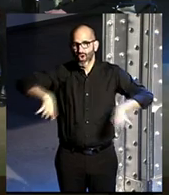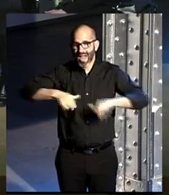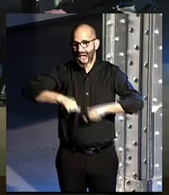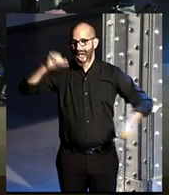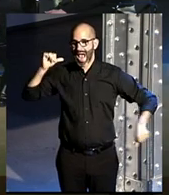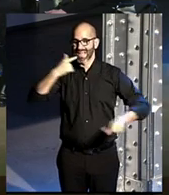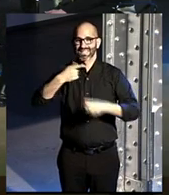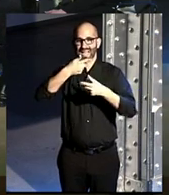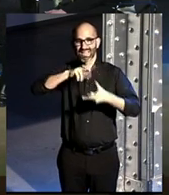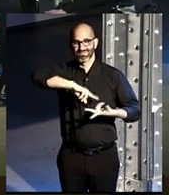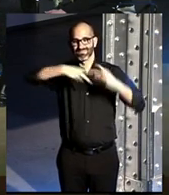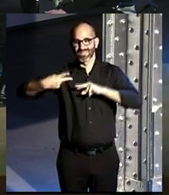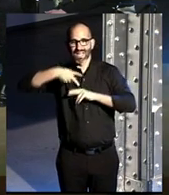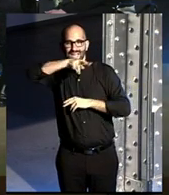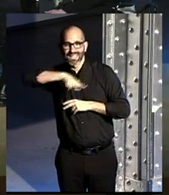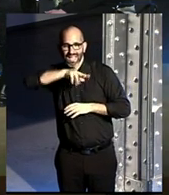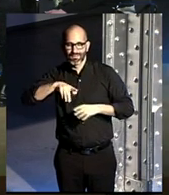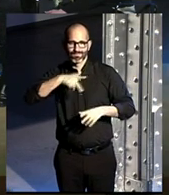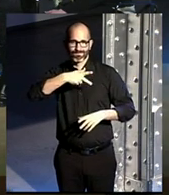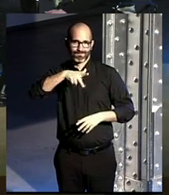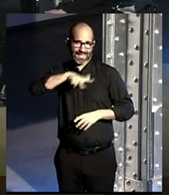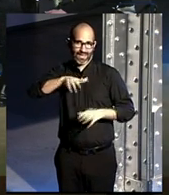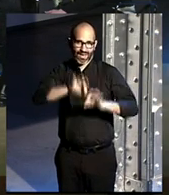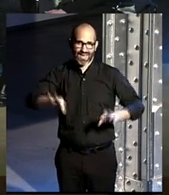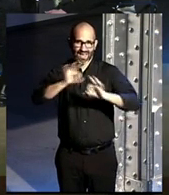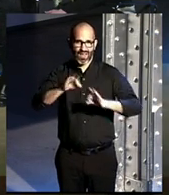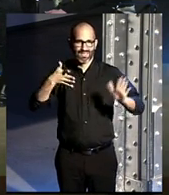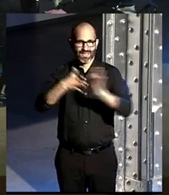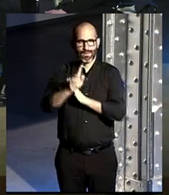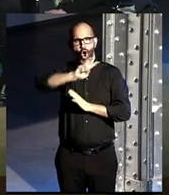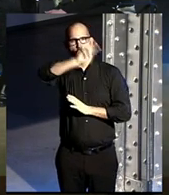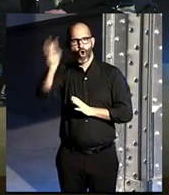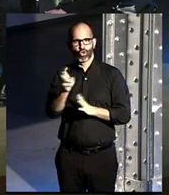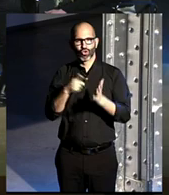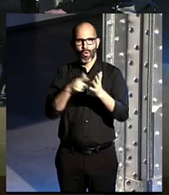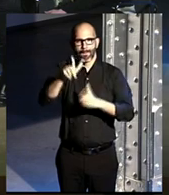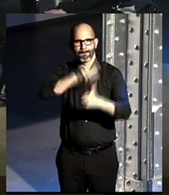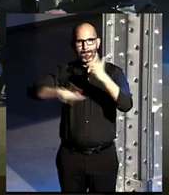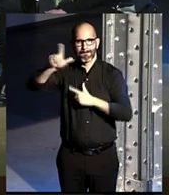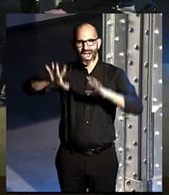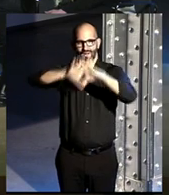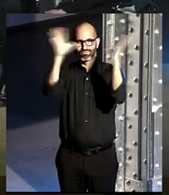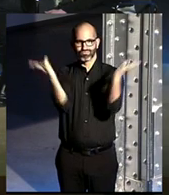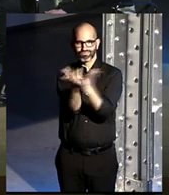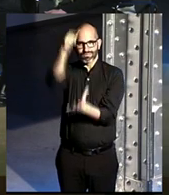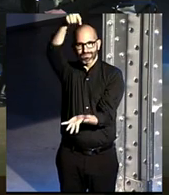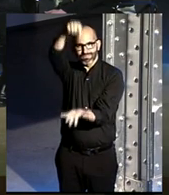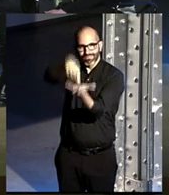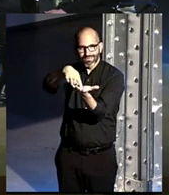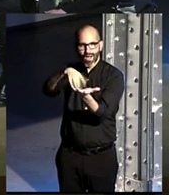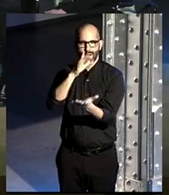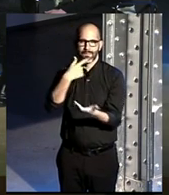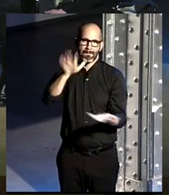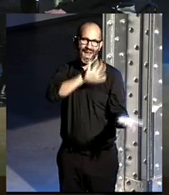al castellano, en la que se incluye un viaje de Jules Verne al centro de la Tierra a través de una cueva en Francia, una especie de crossover